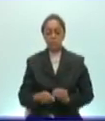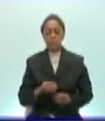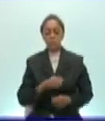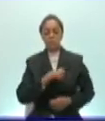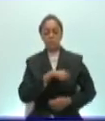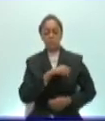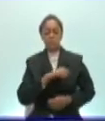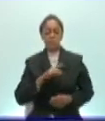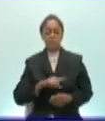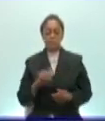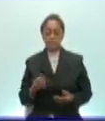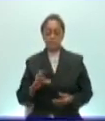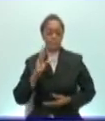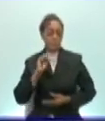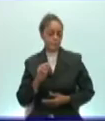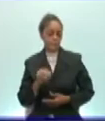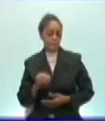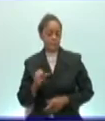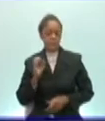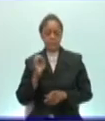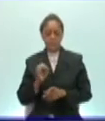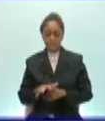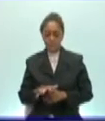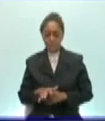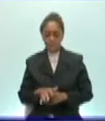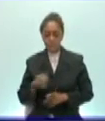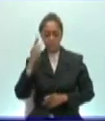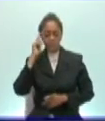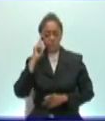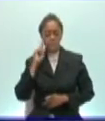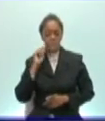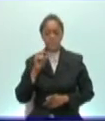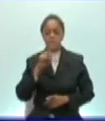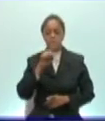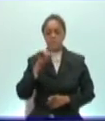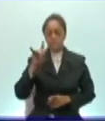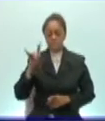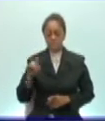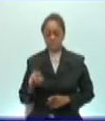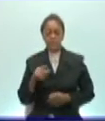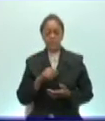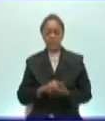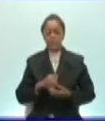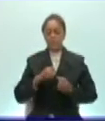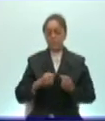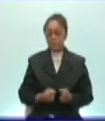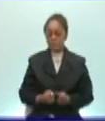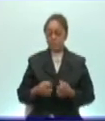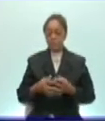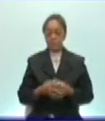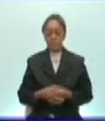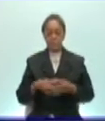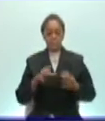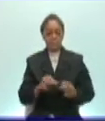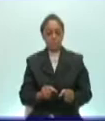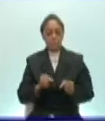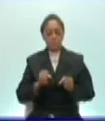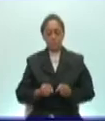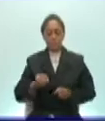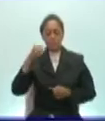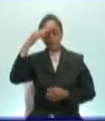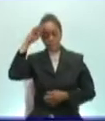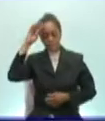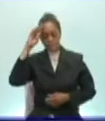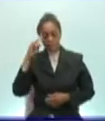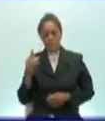Sin embargo, que estamos diciendo desde que comenzamos el siglo XIX, el empeño norteamericano por apoderarse de Cuba.